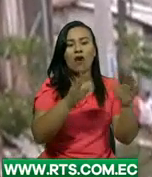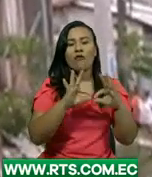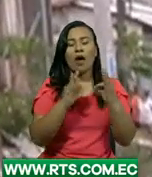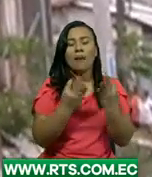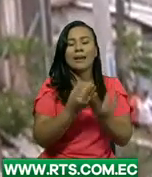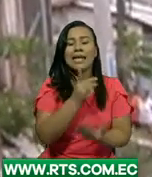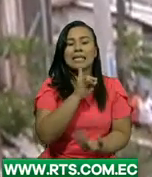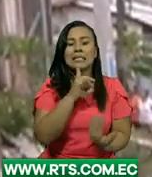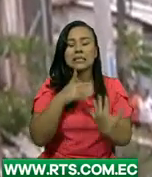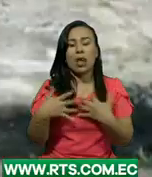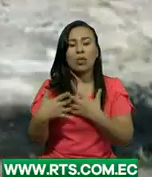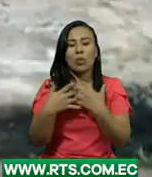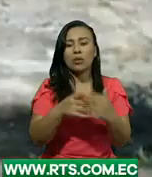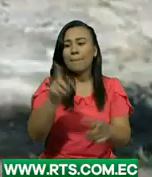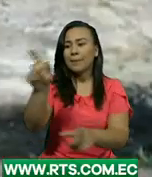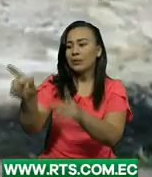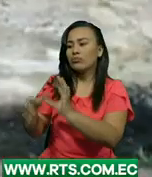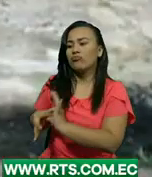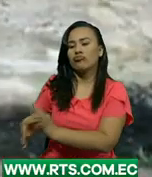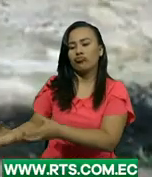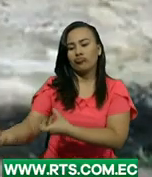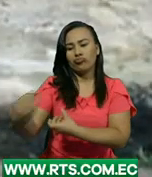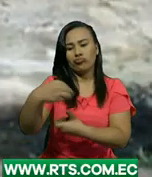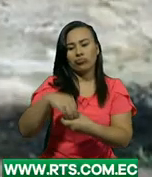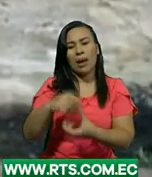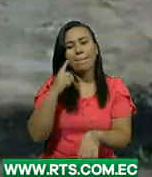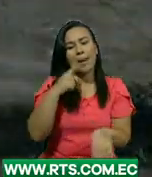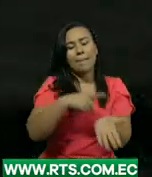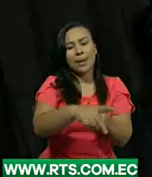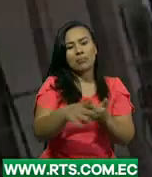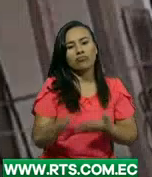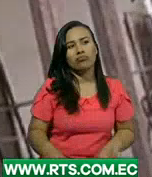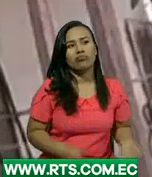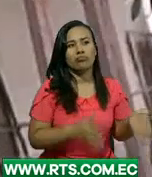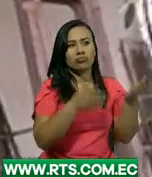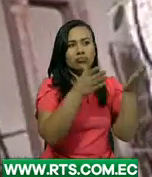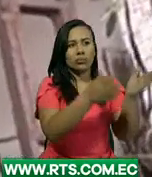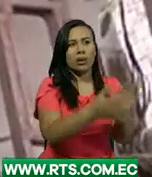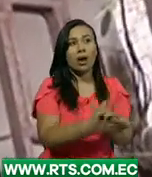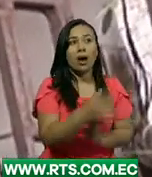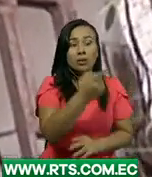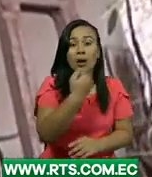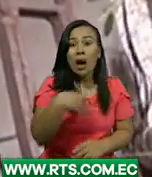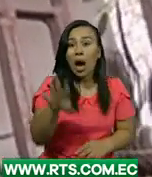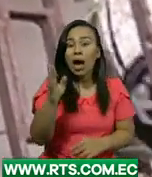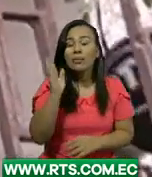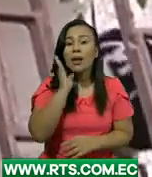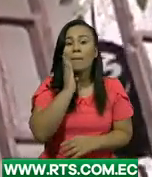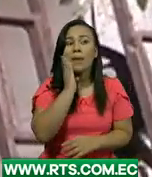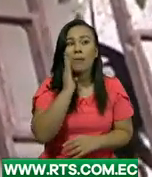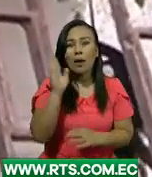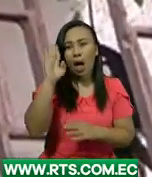Unidos y sus vecinos colaboraron para que ella descanse en paz. ¿No le va a dar el último adiós a su madre? No, no le voy a